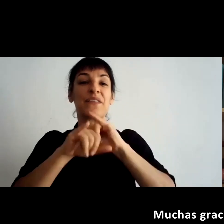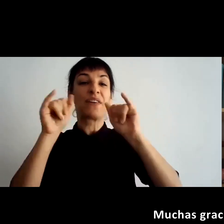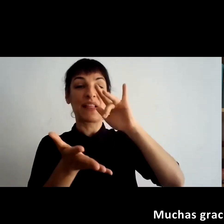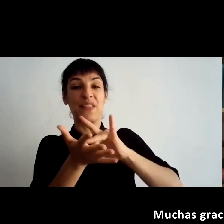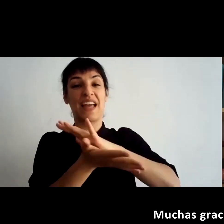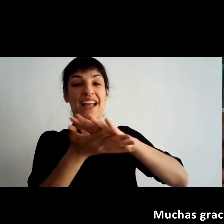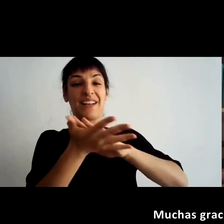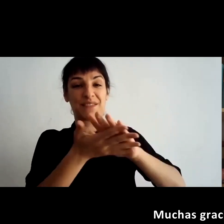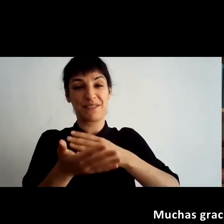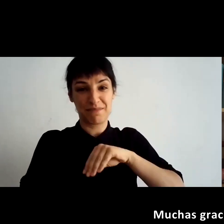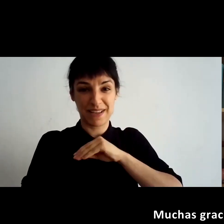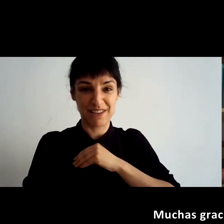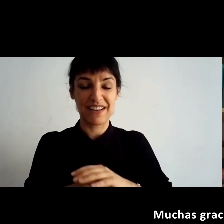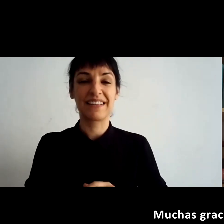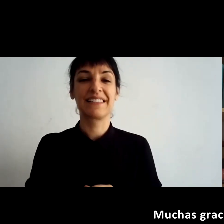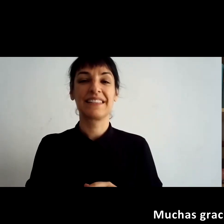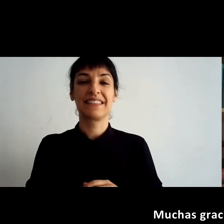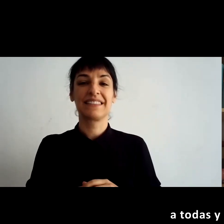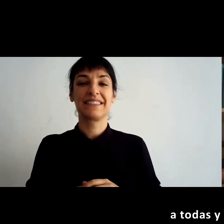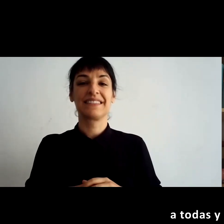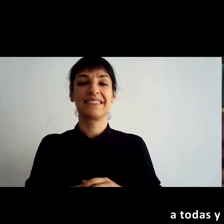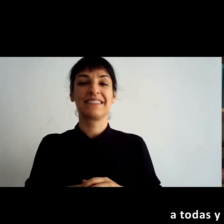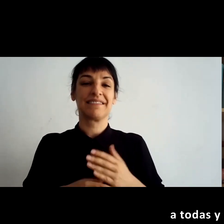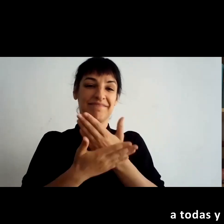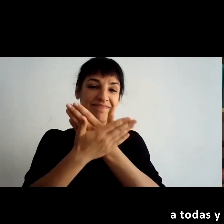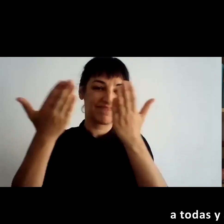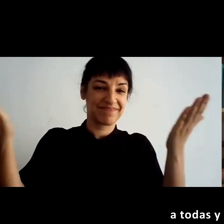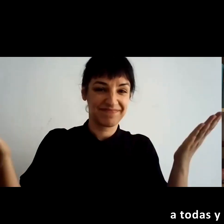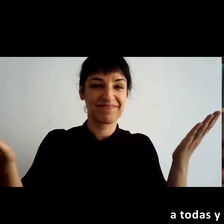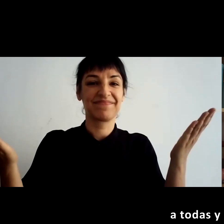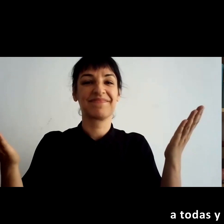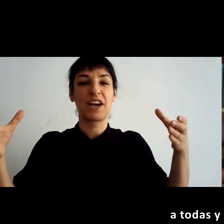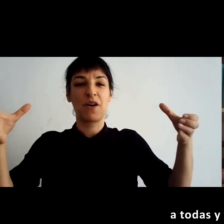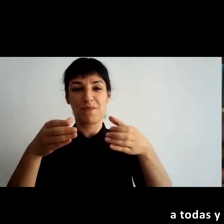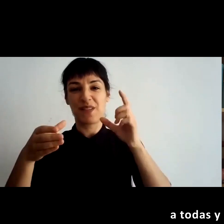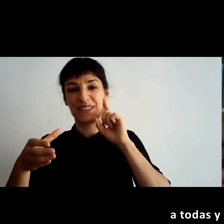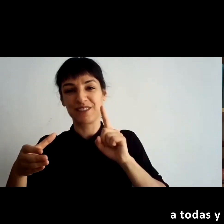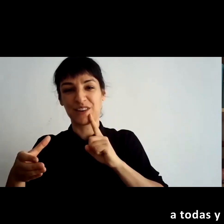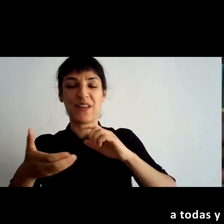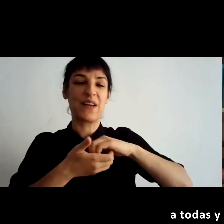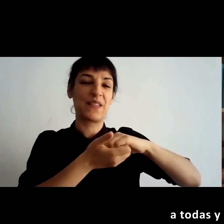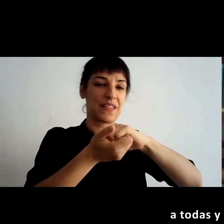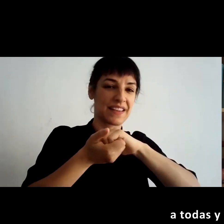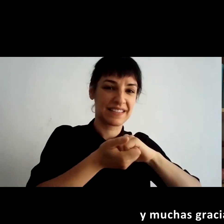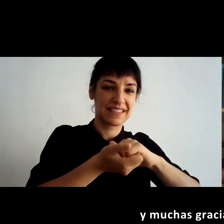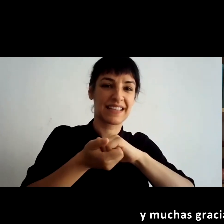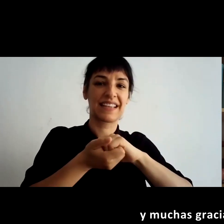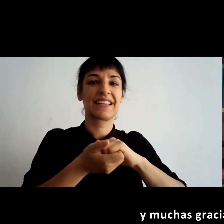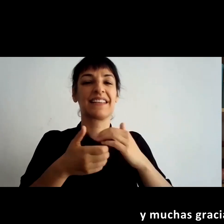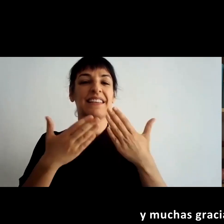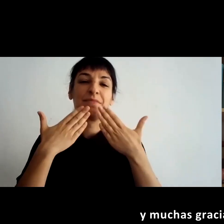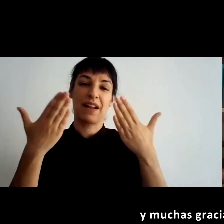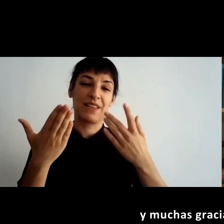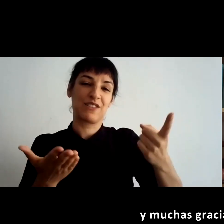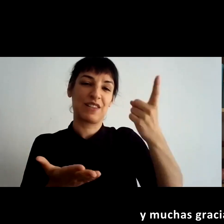la Lengua de Signos Española a todas y a todas, a la comunidad sorda, a la CNSE y muchas gracias